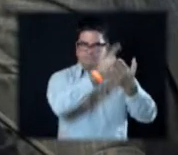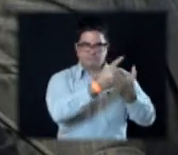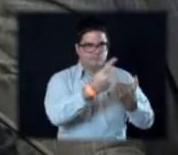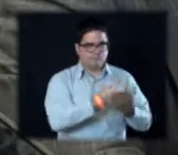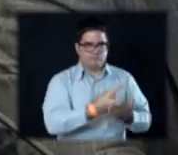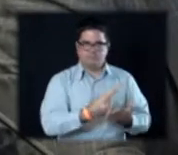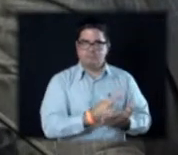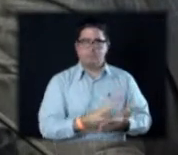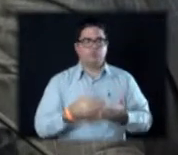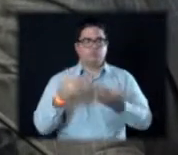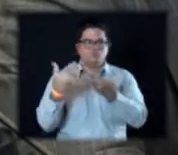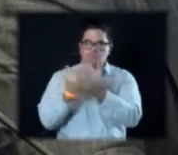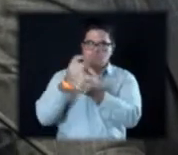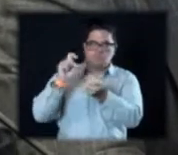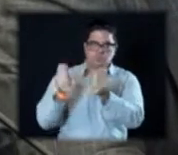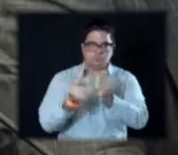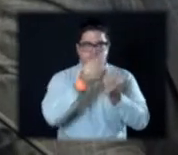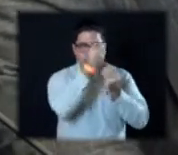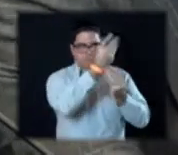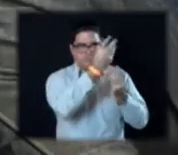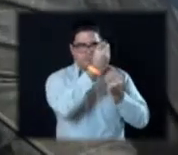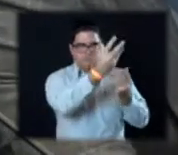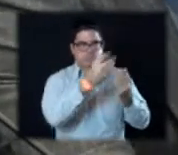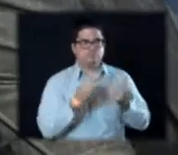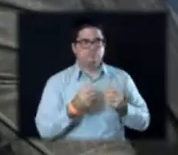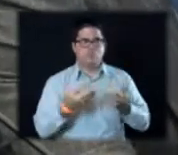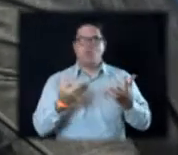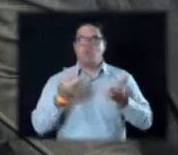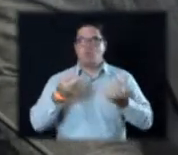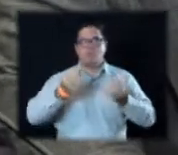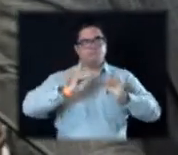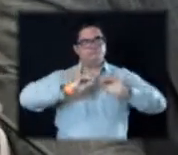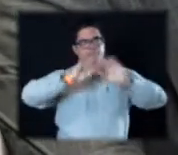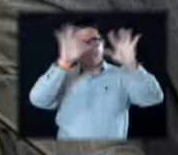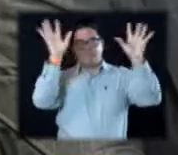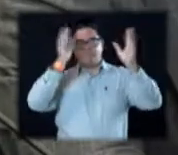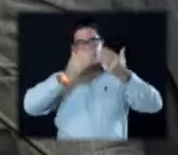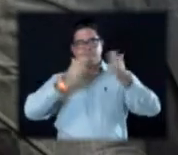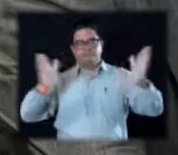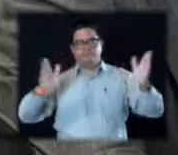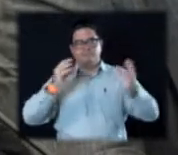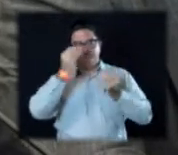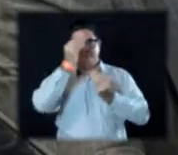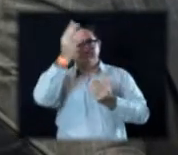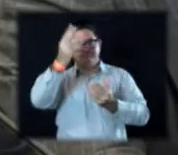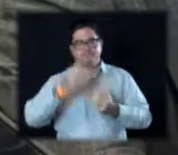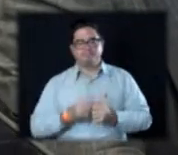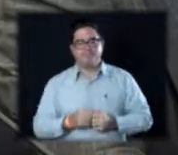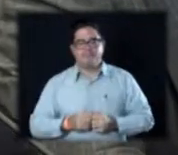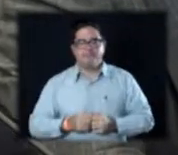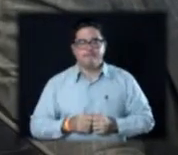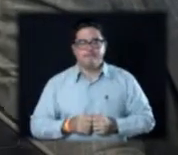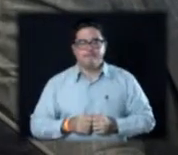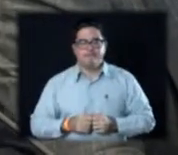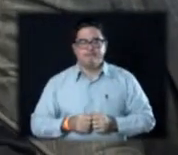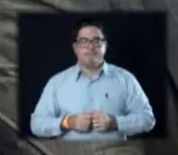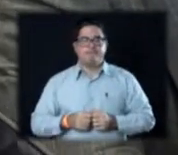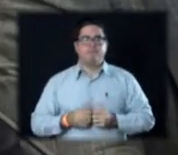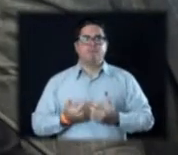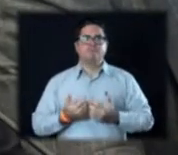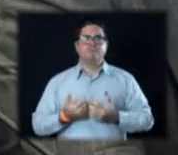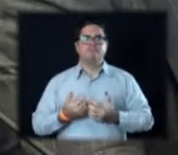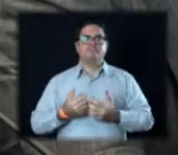actualmente publicamos la información semanalmente. Como he dicho en la presentación,